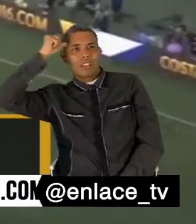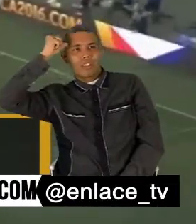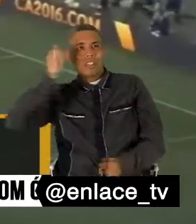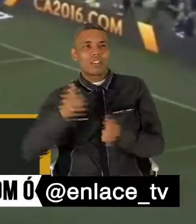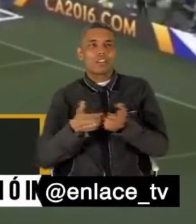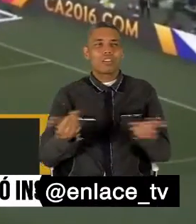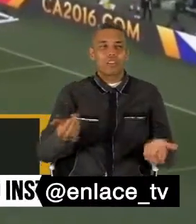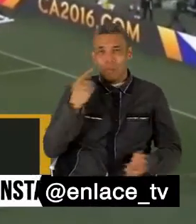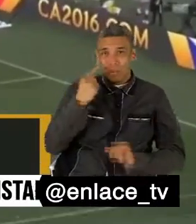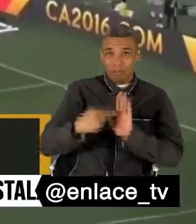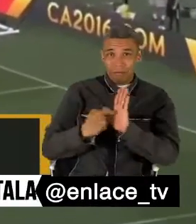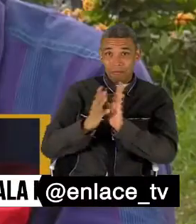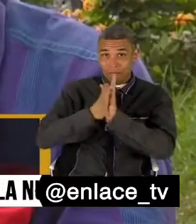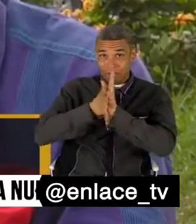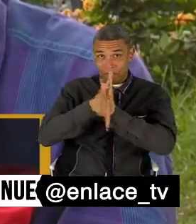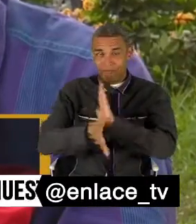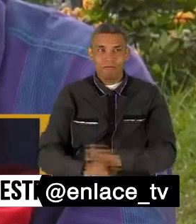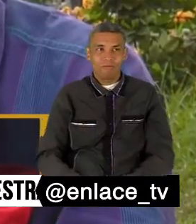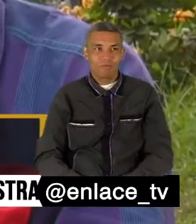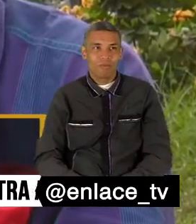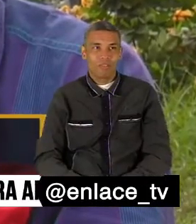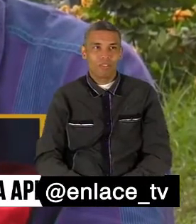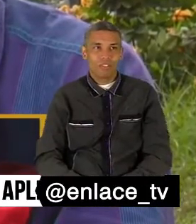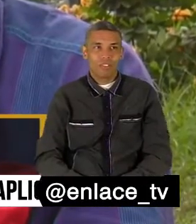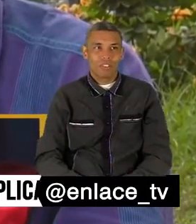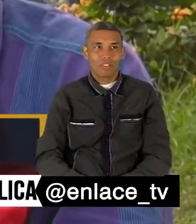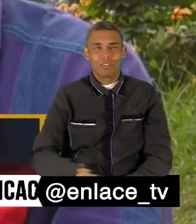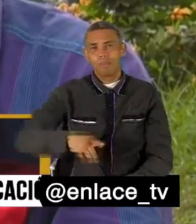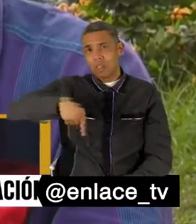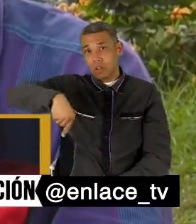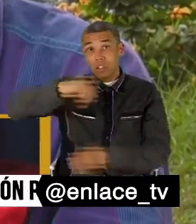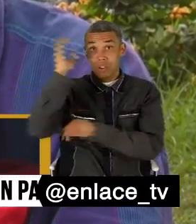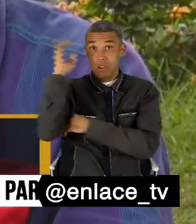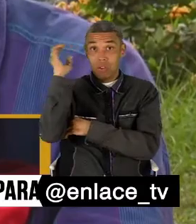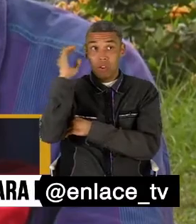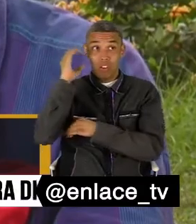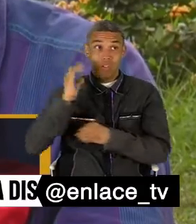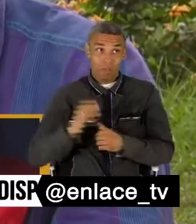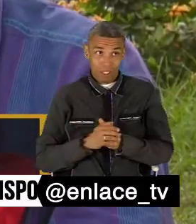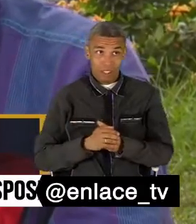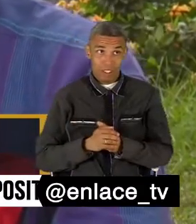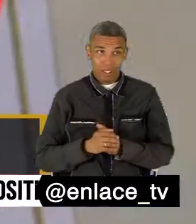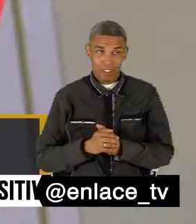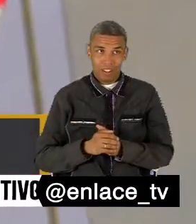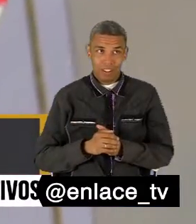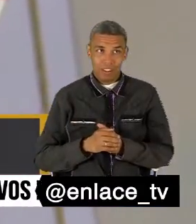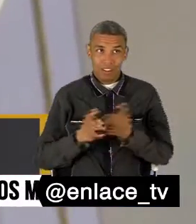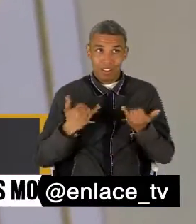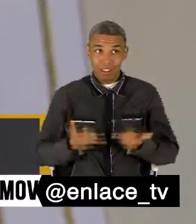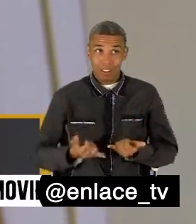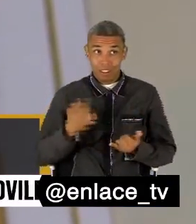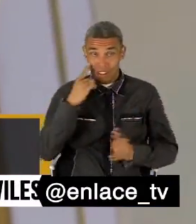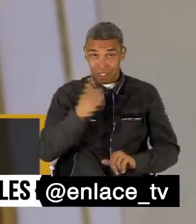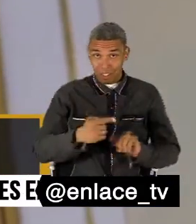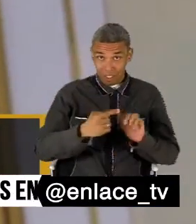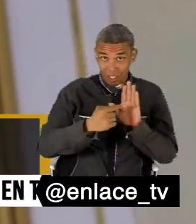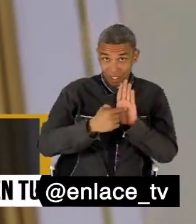América Centenario ante Paraguay. Claro, hoy donde juega Colombia, por eso es el motivo que le traigo, inclusive le traigo una